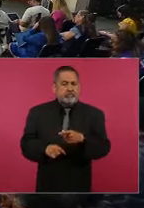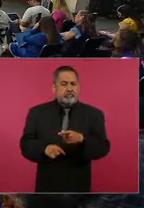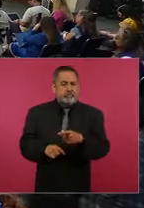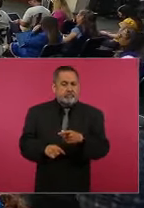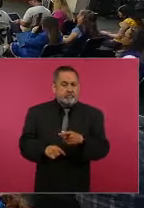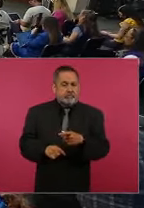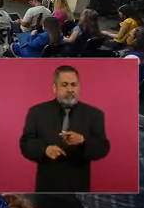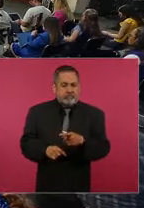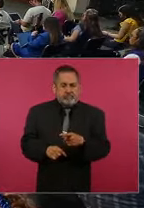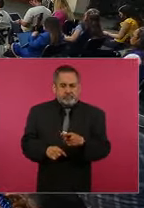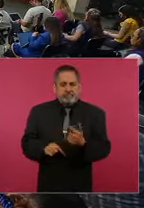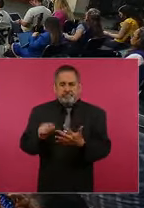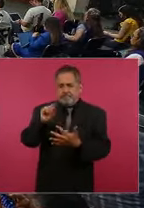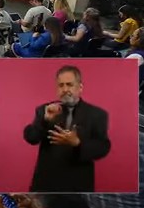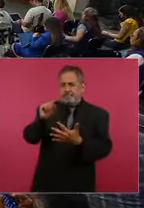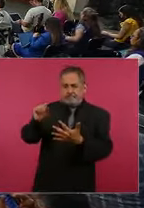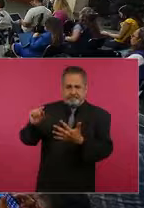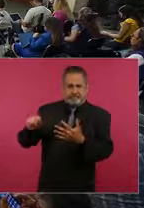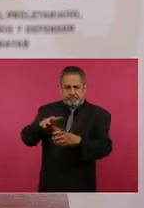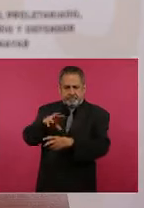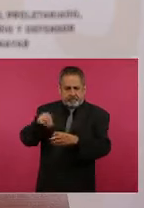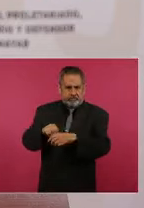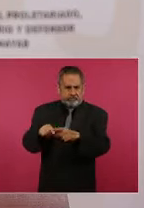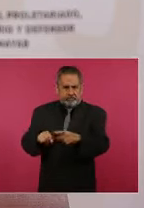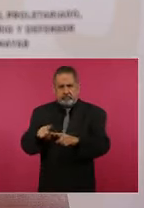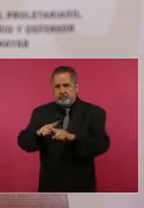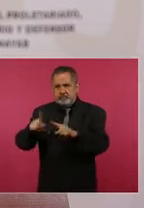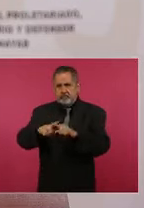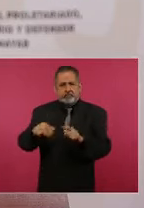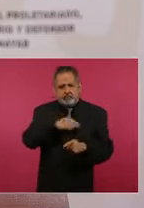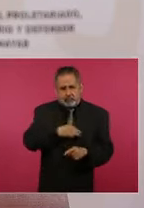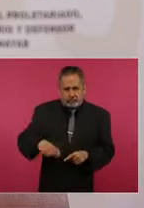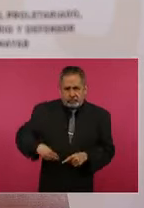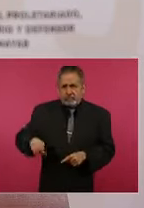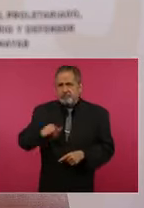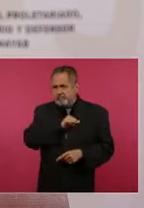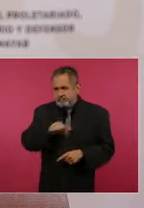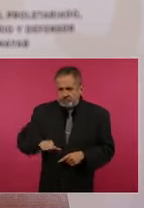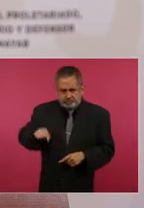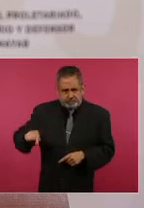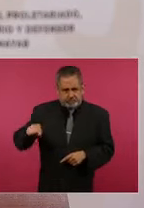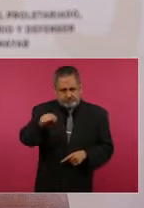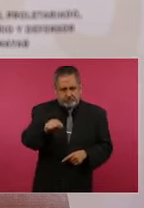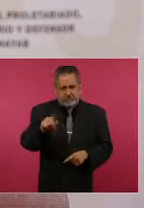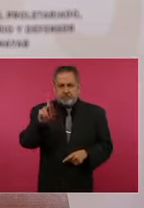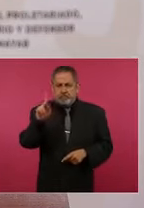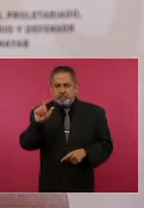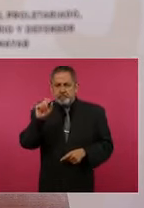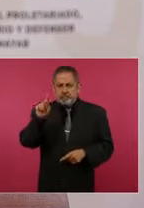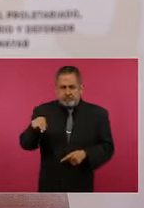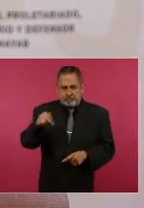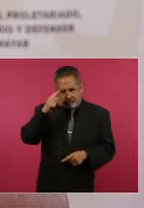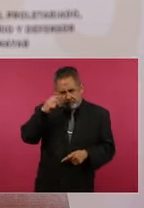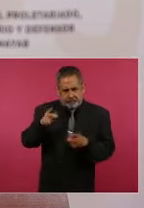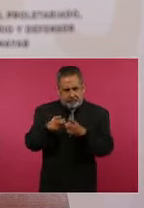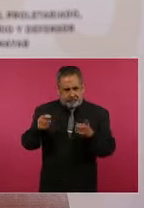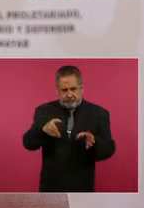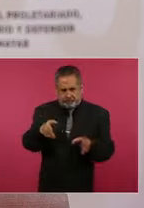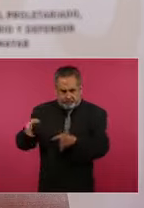en todos los casos, en todos los municipios y alcaldías, planes de desarrollo